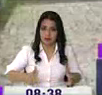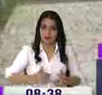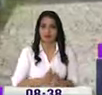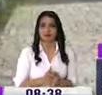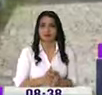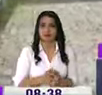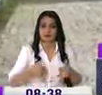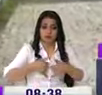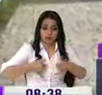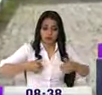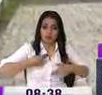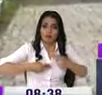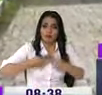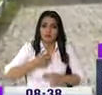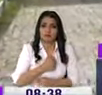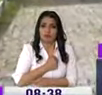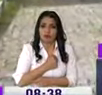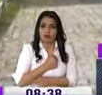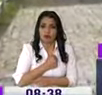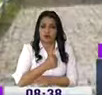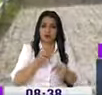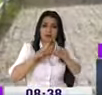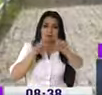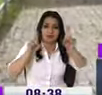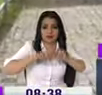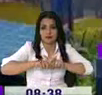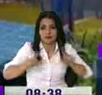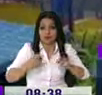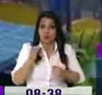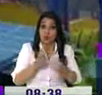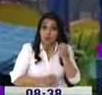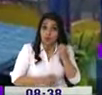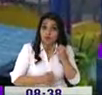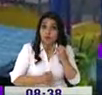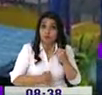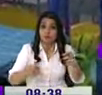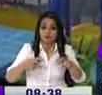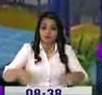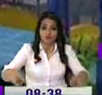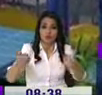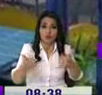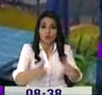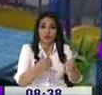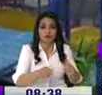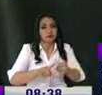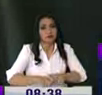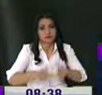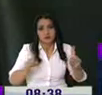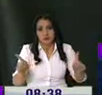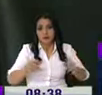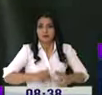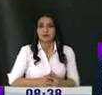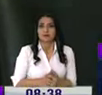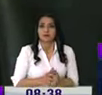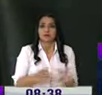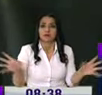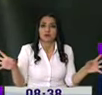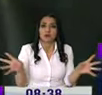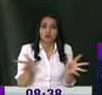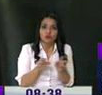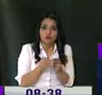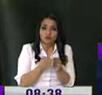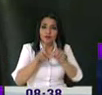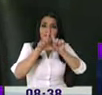locales comerciales pertenecen a una distinta y finalmente el parque de atracciones pertenece a otra. Entonces somos un conjunto de empresas que,